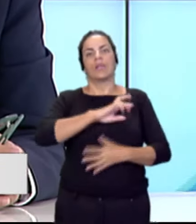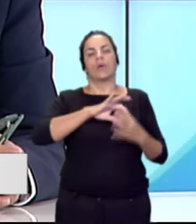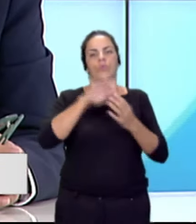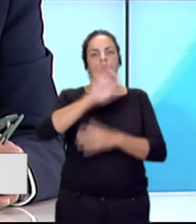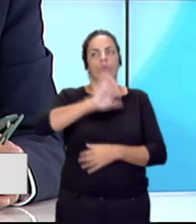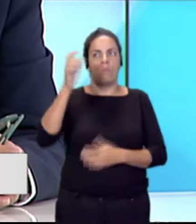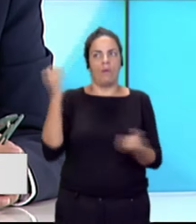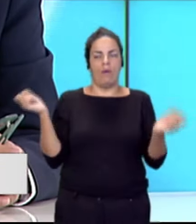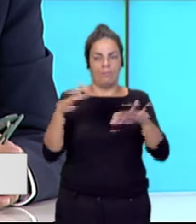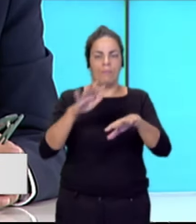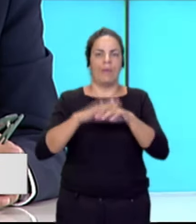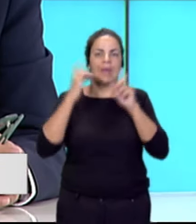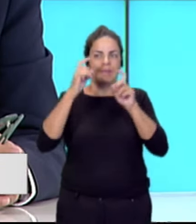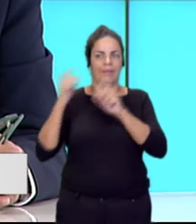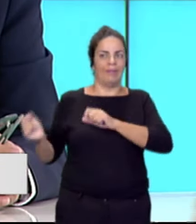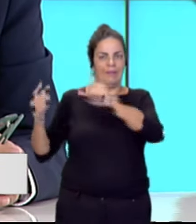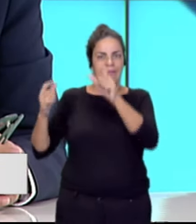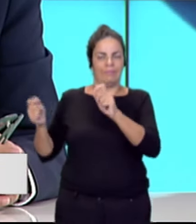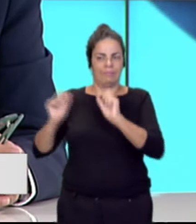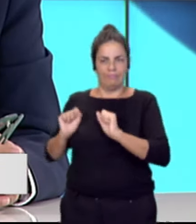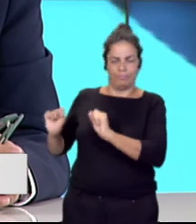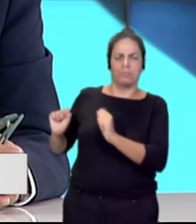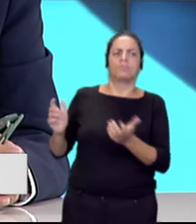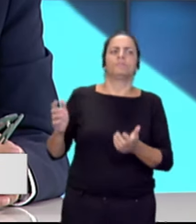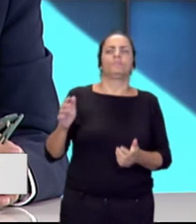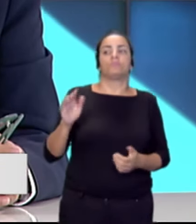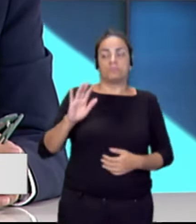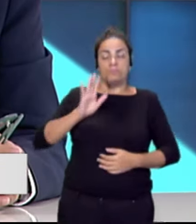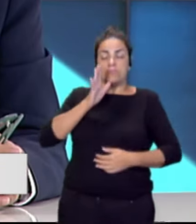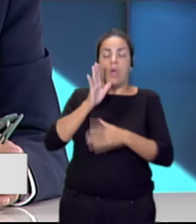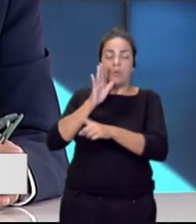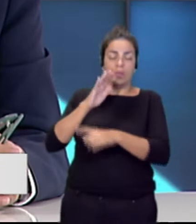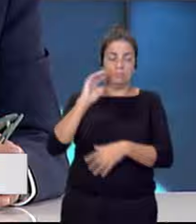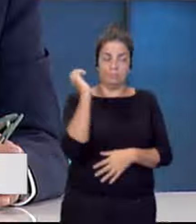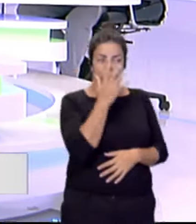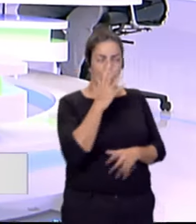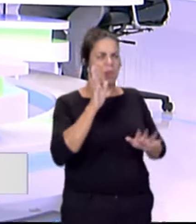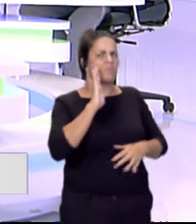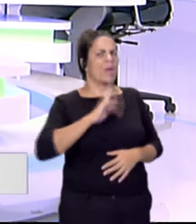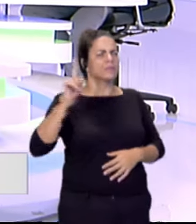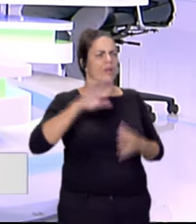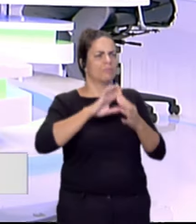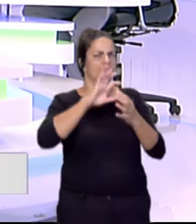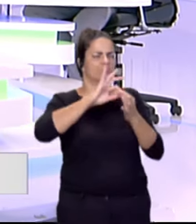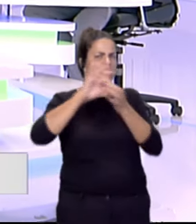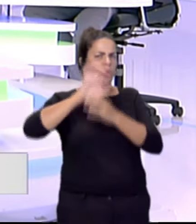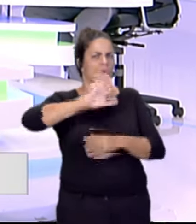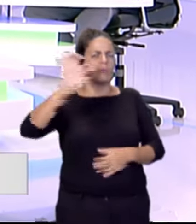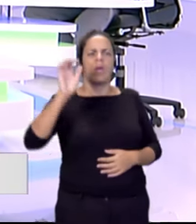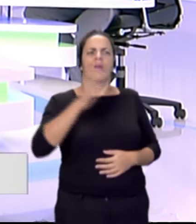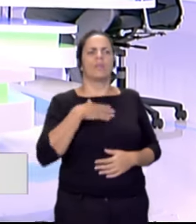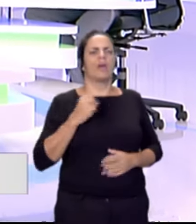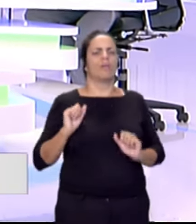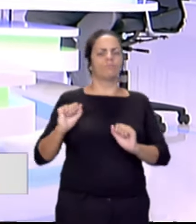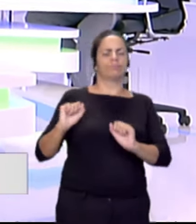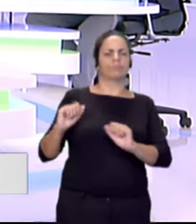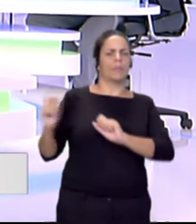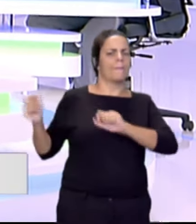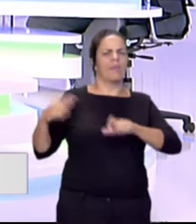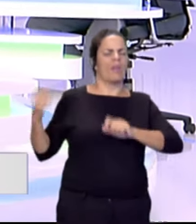que la tendencia, por mucho que usted pues lo cuestione, pues la tendencia de los países miembros de la Unión Europea es a poner, digamos que, barreras en la entrada de